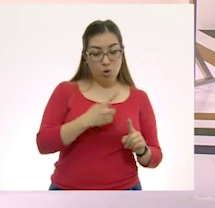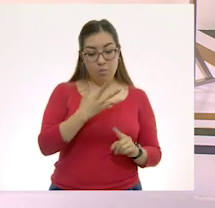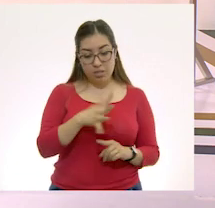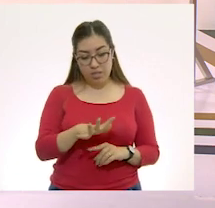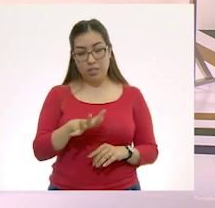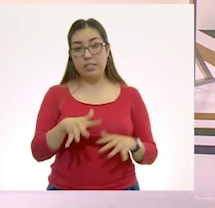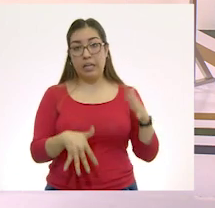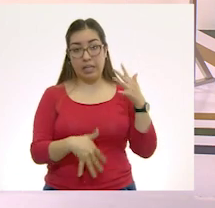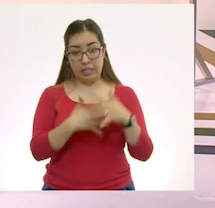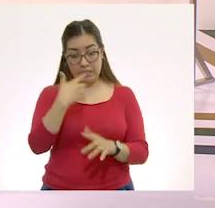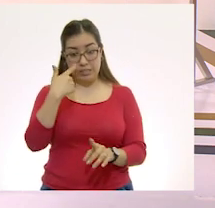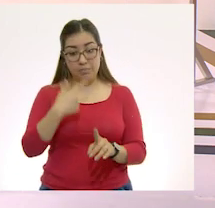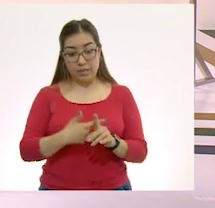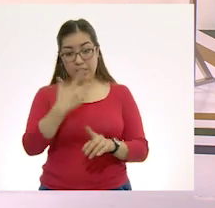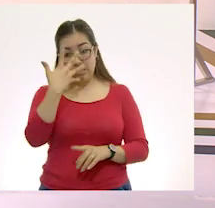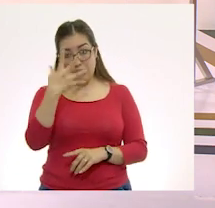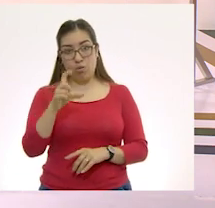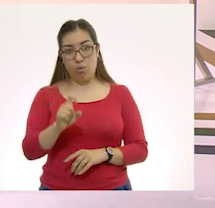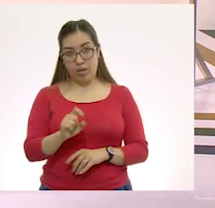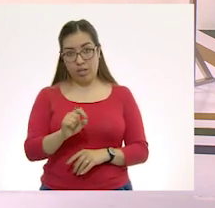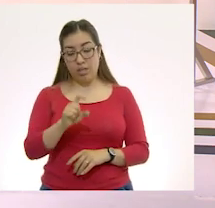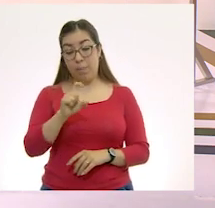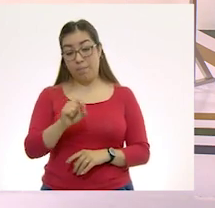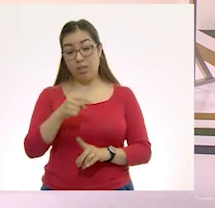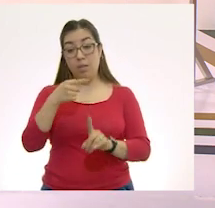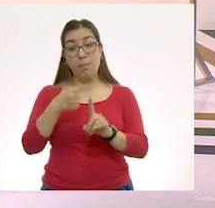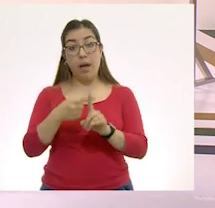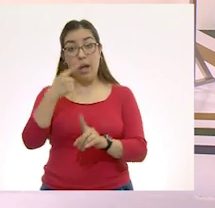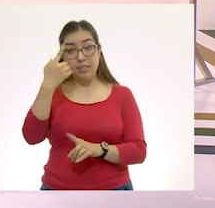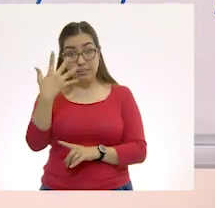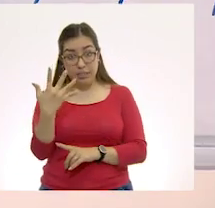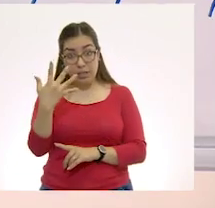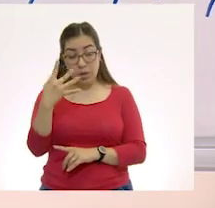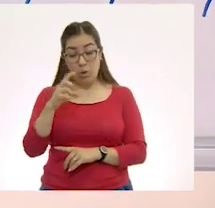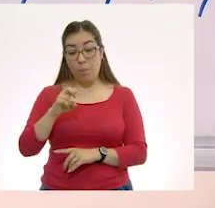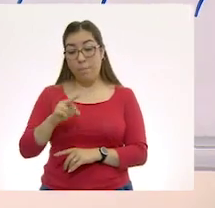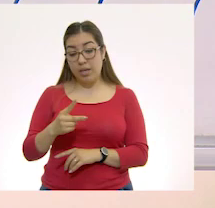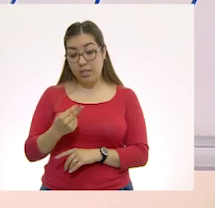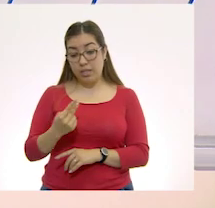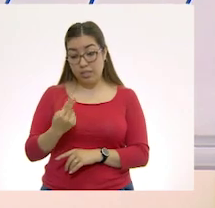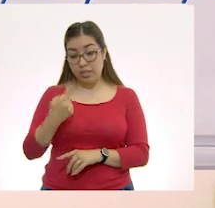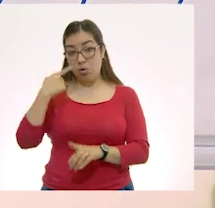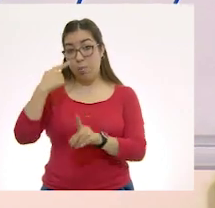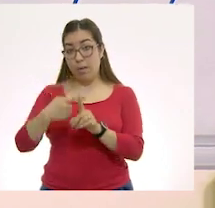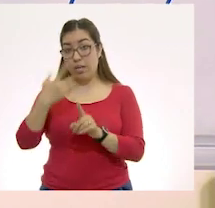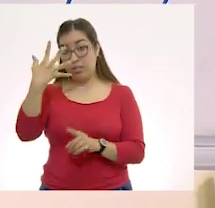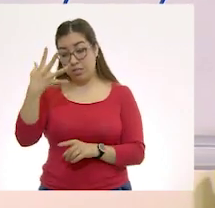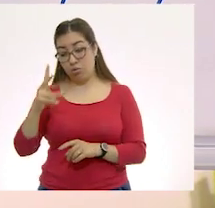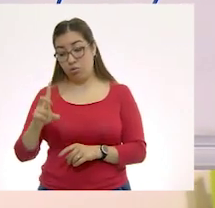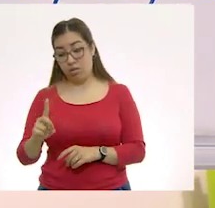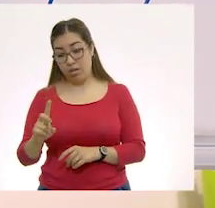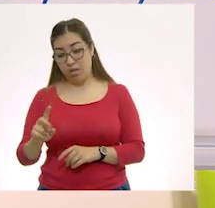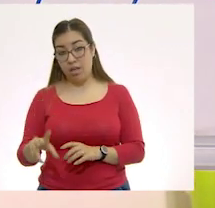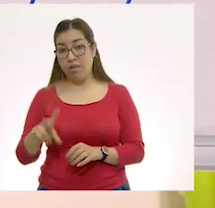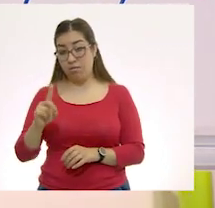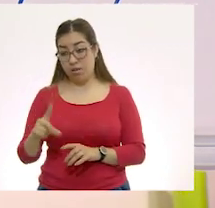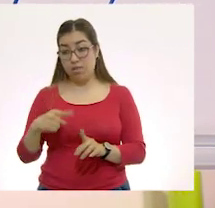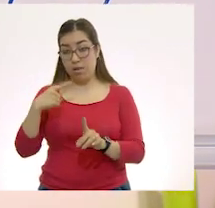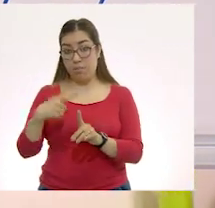5 20 20 + 5 25 25 25 30 30